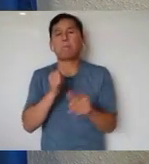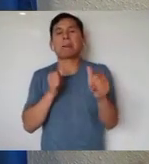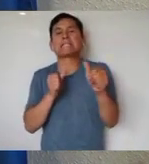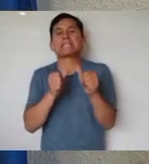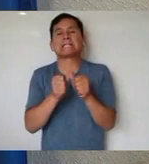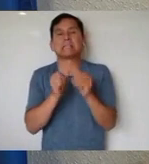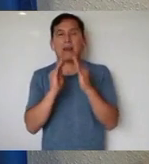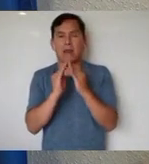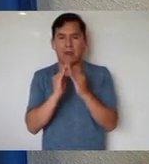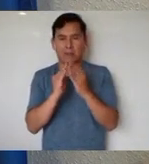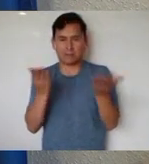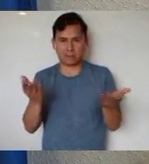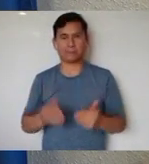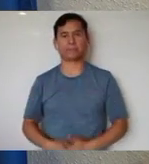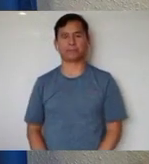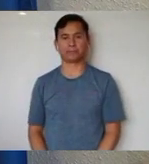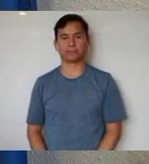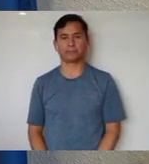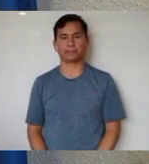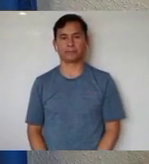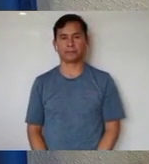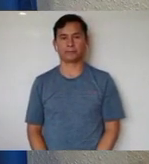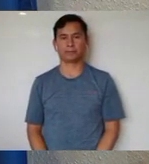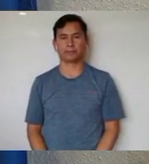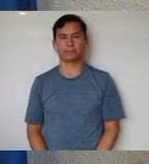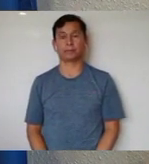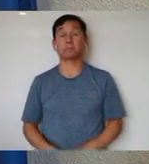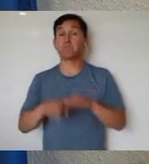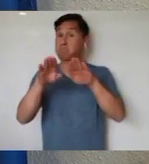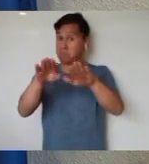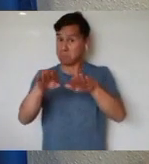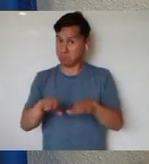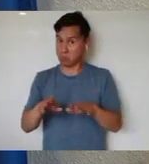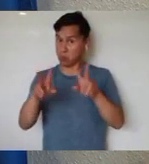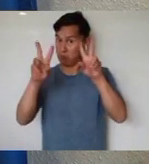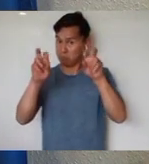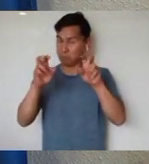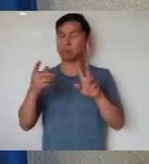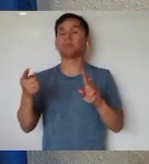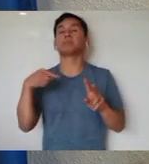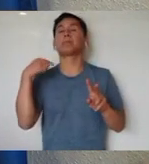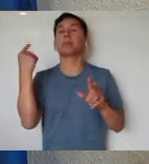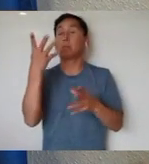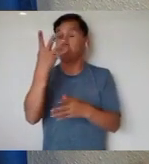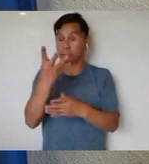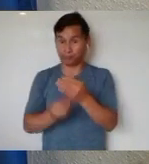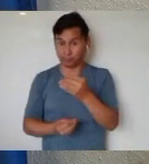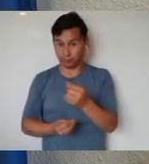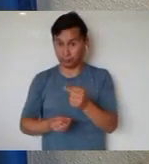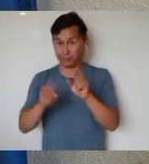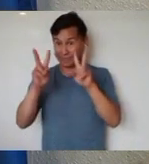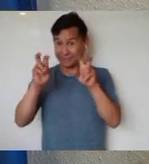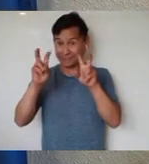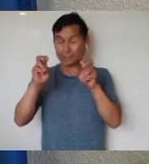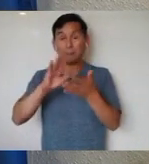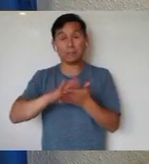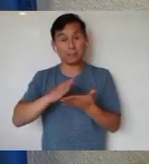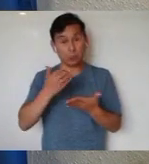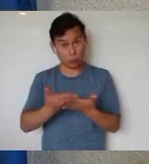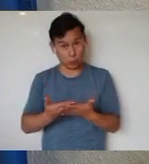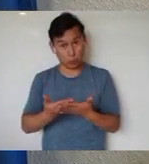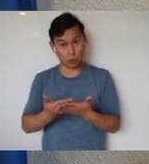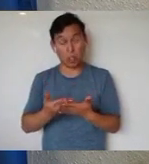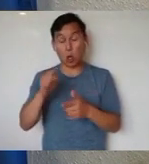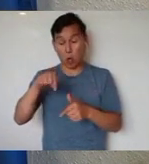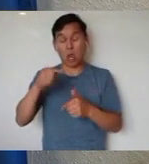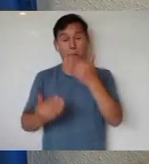tener la calefacción necesaria. Junto con ello también contarles que he finalizado el COE del Servicio de Salud el día de hoy